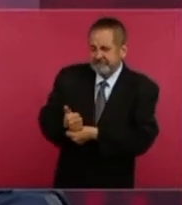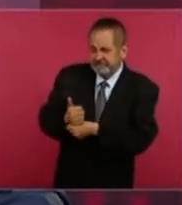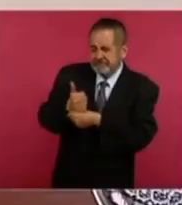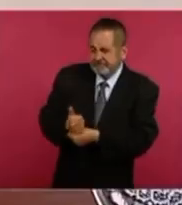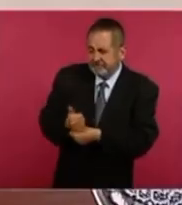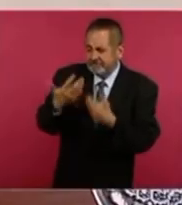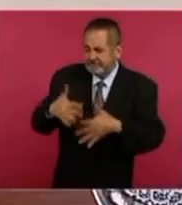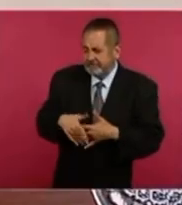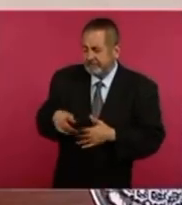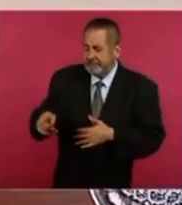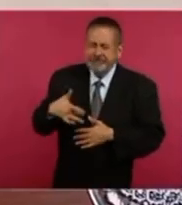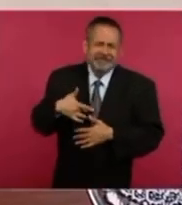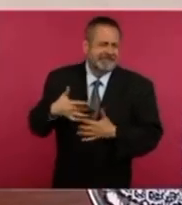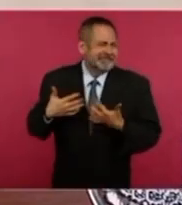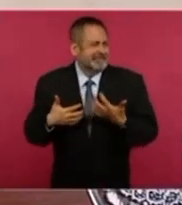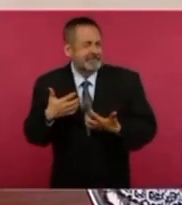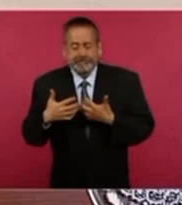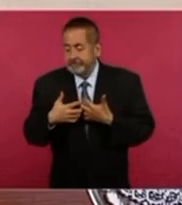humano.